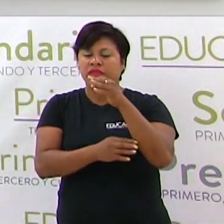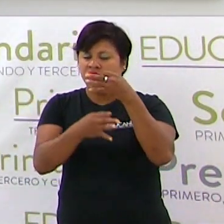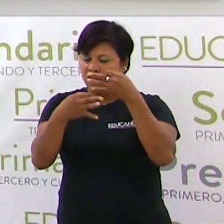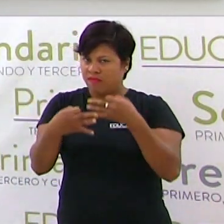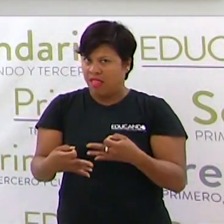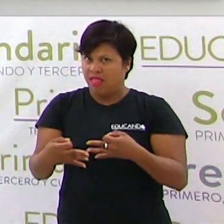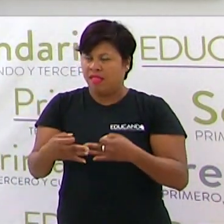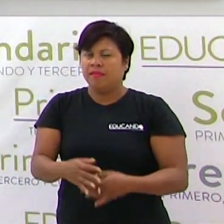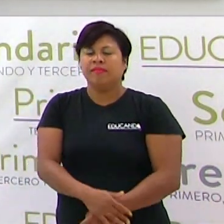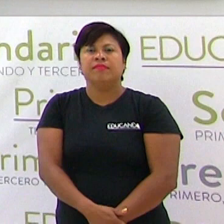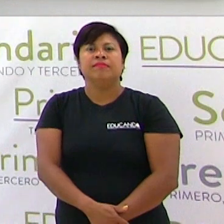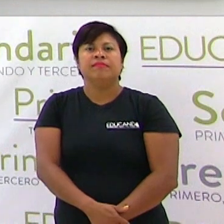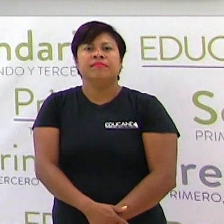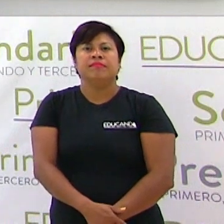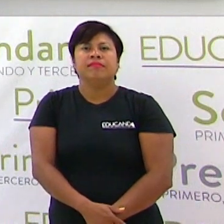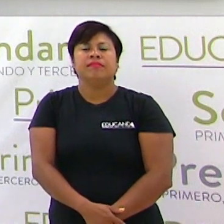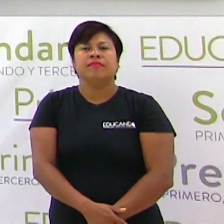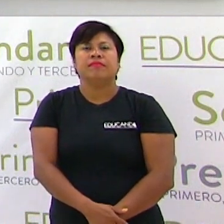informal.